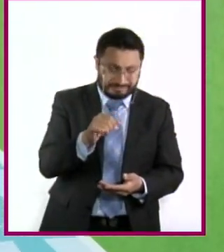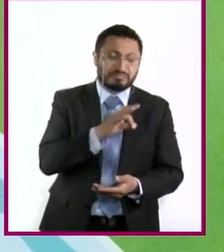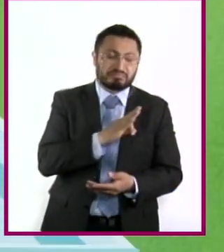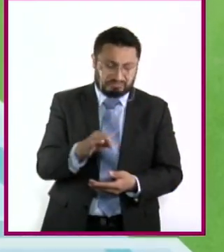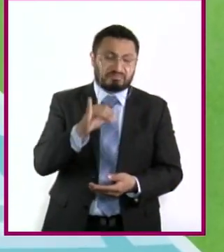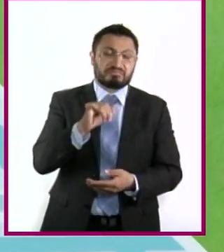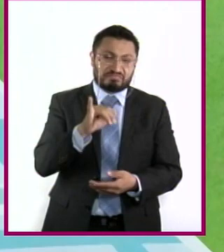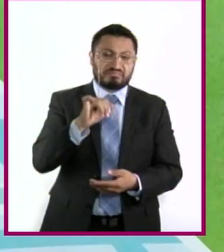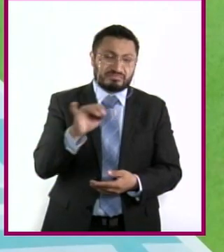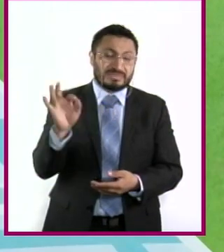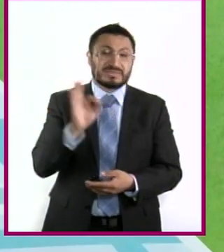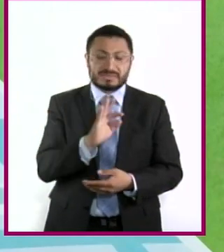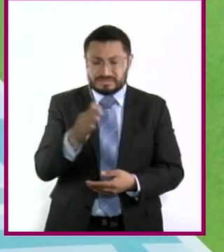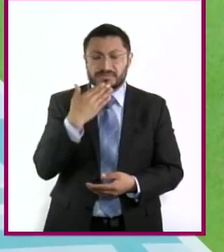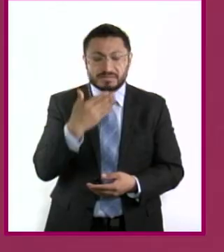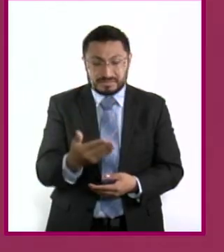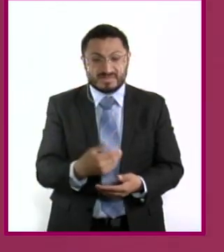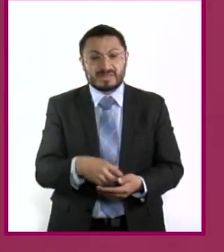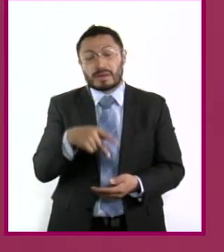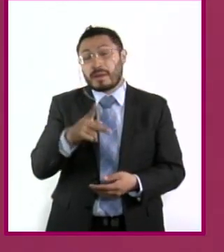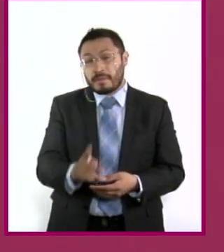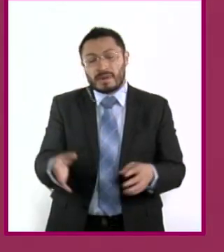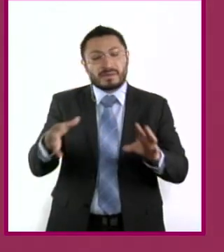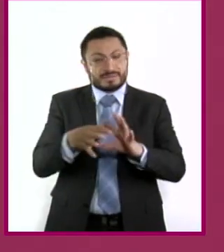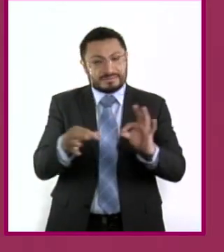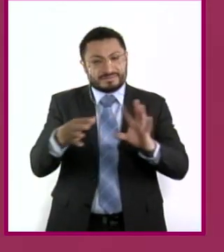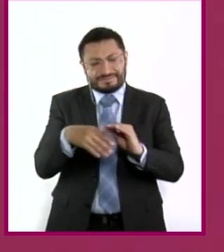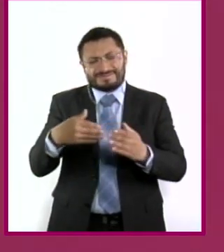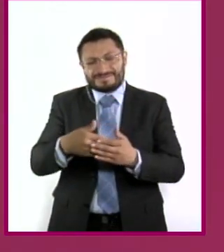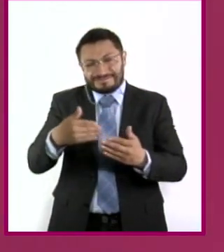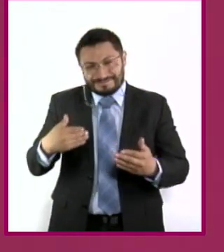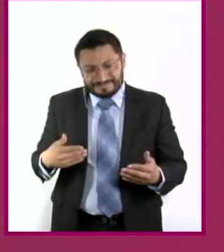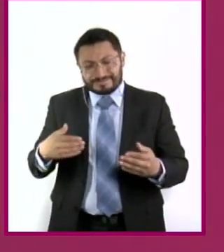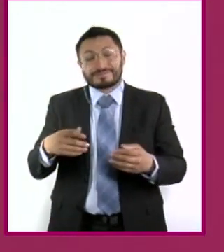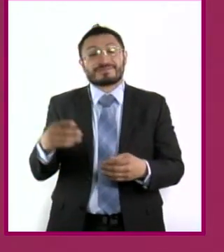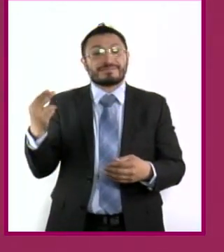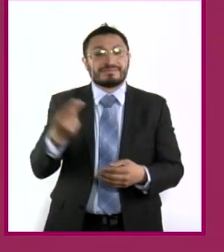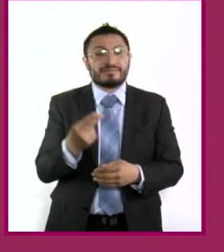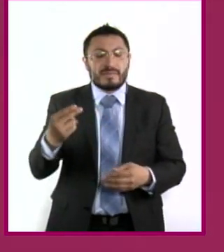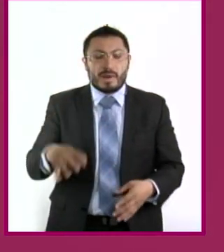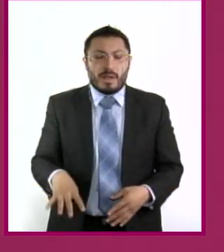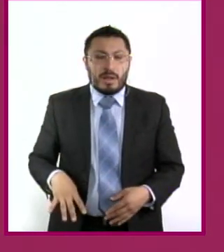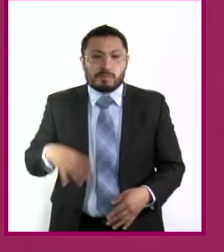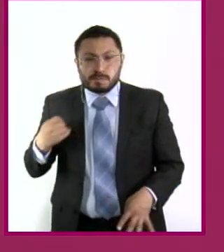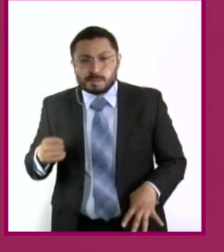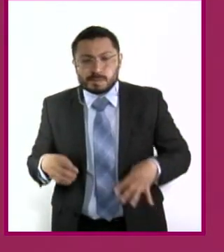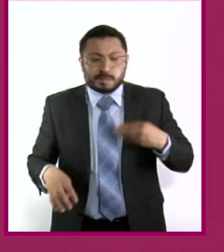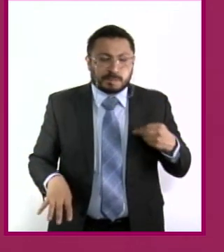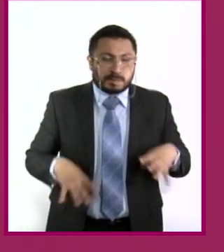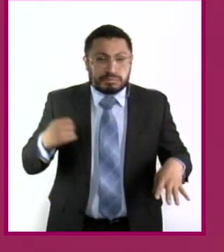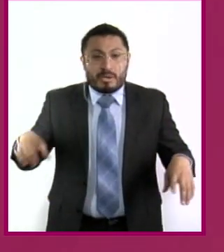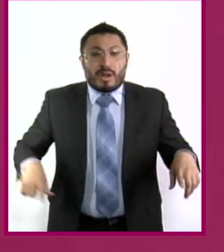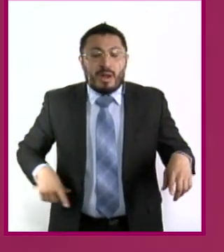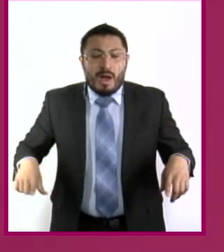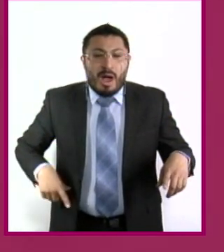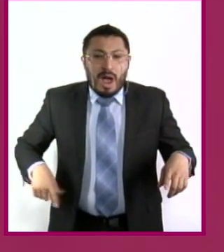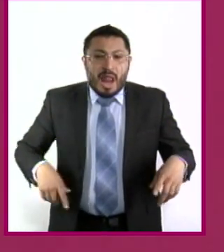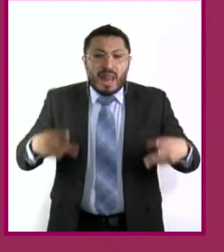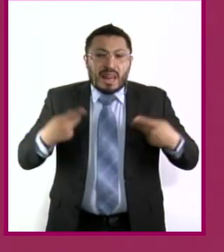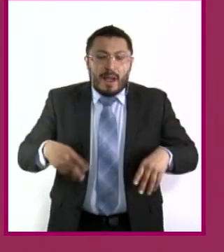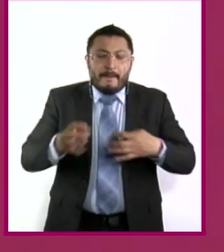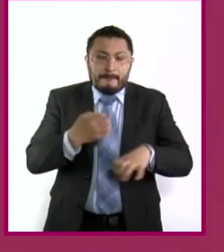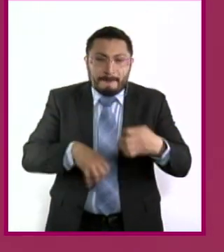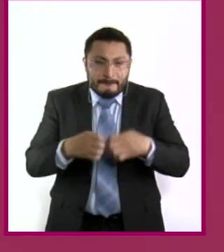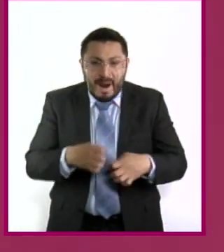posible, sí es viable, pero como les explicaba previamente, se requiere de un esfuerzo de los gobiernos, de los empresarios,